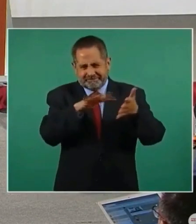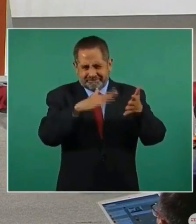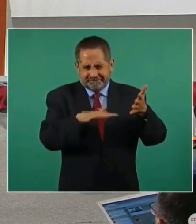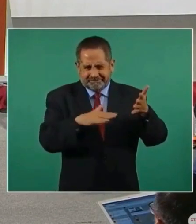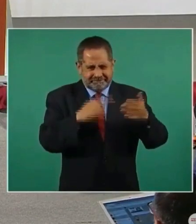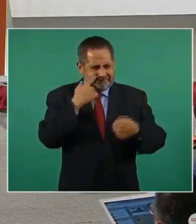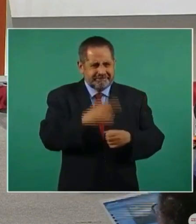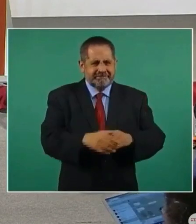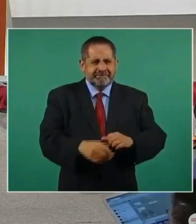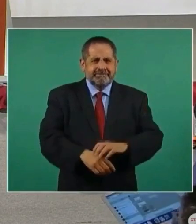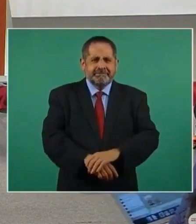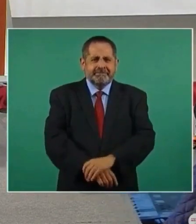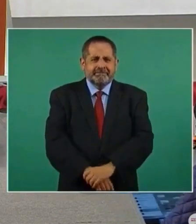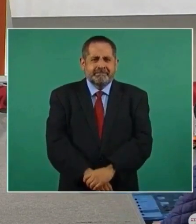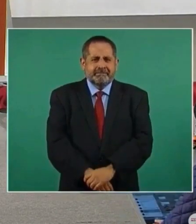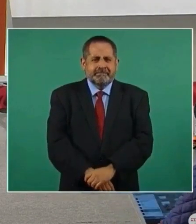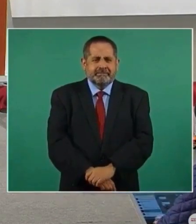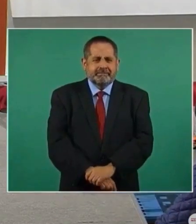leerlo.